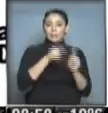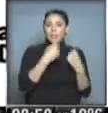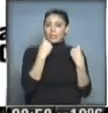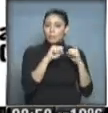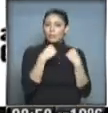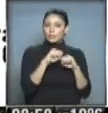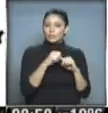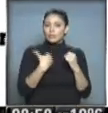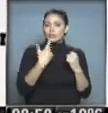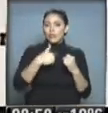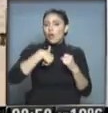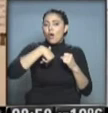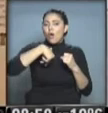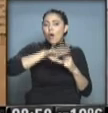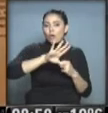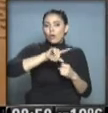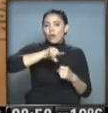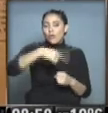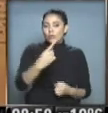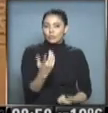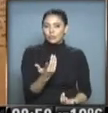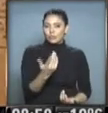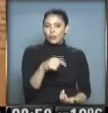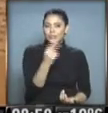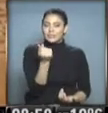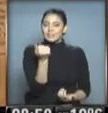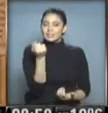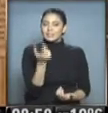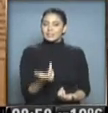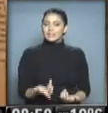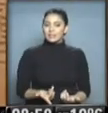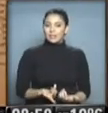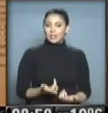le da una característica que